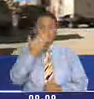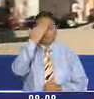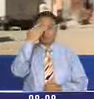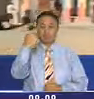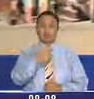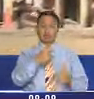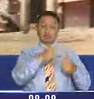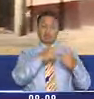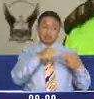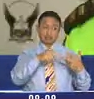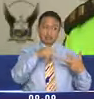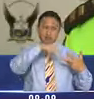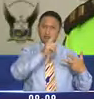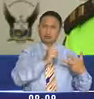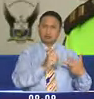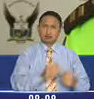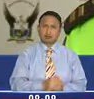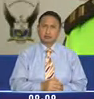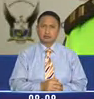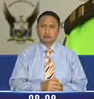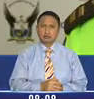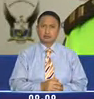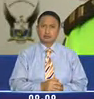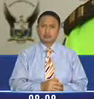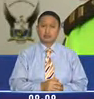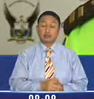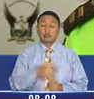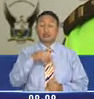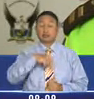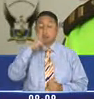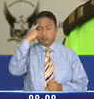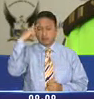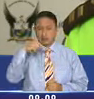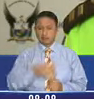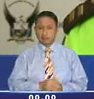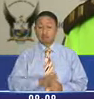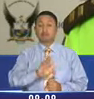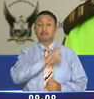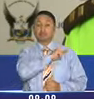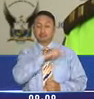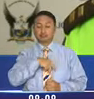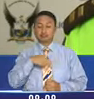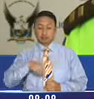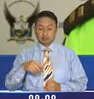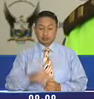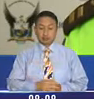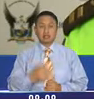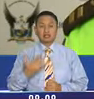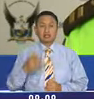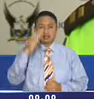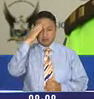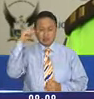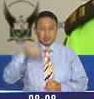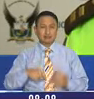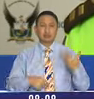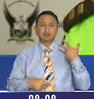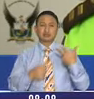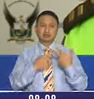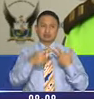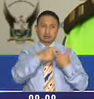no frecuentaban la zona. Presumimos que ya es una situación interpersonal en que les tenían conocimientos tal vez de que